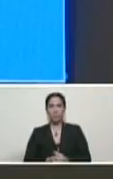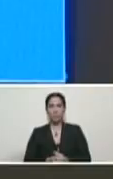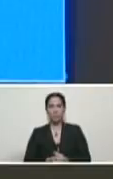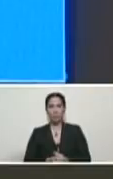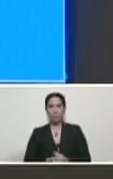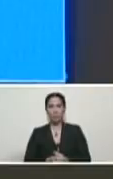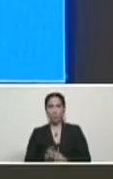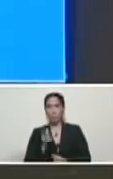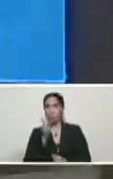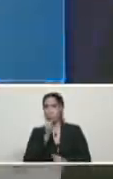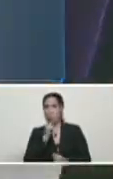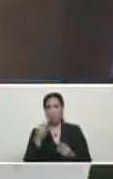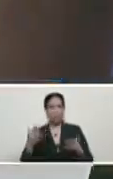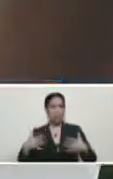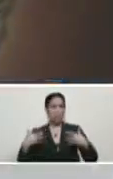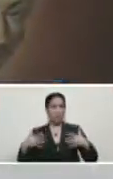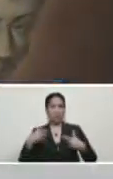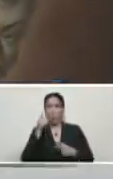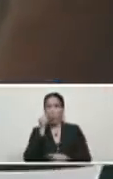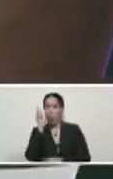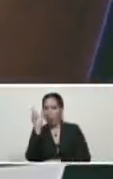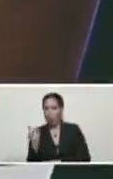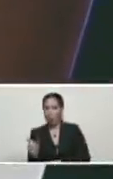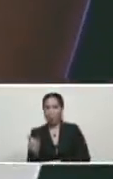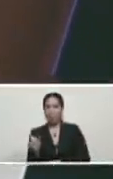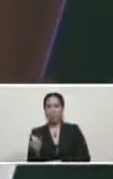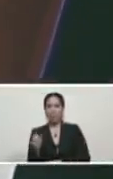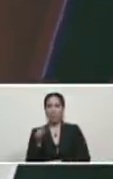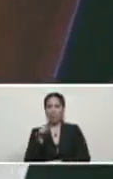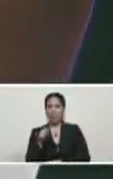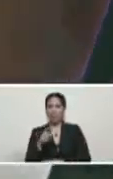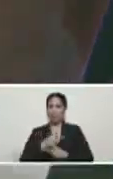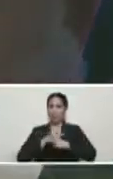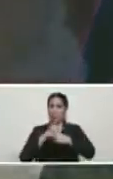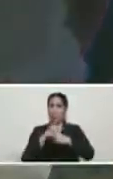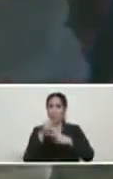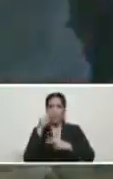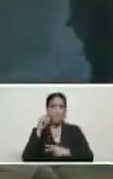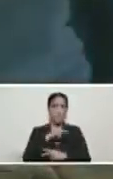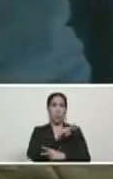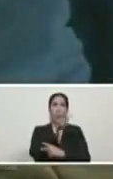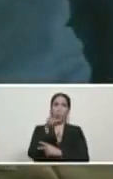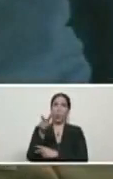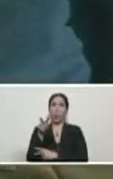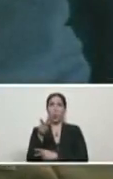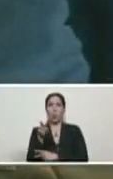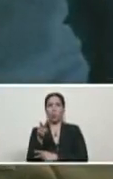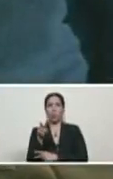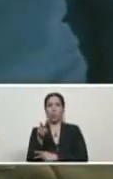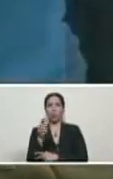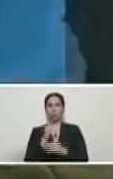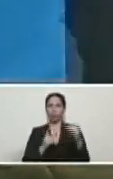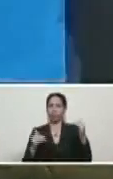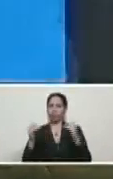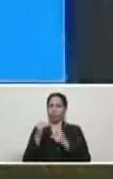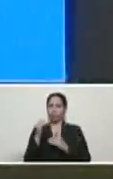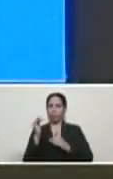Infelices los hombres si estas virtudes morales no equilibrasen y aún superasen la